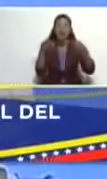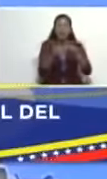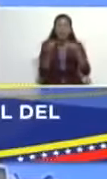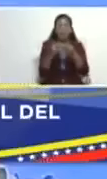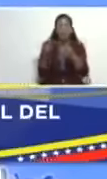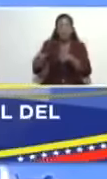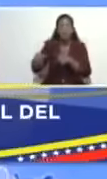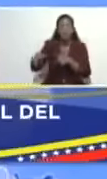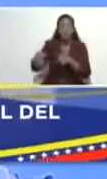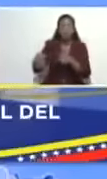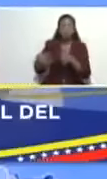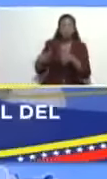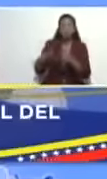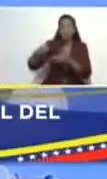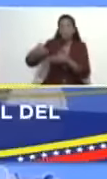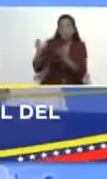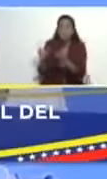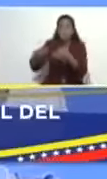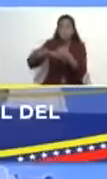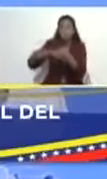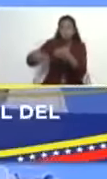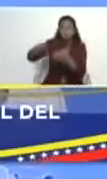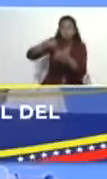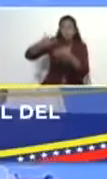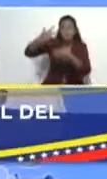los 900 mil barriles.